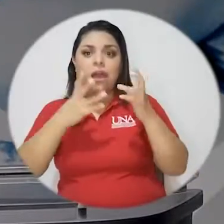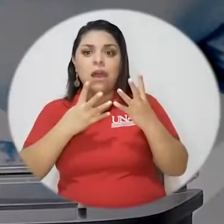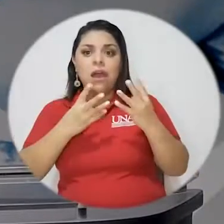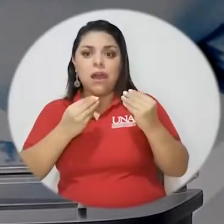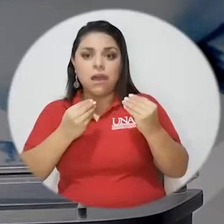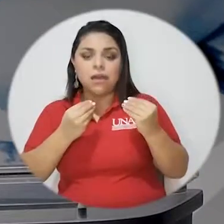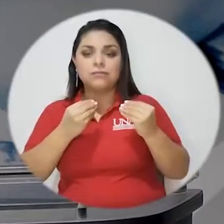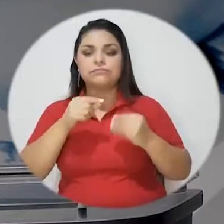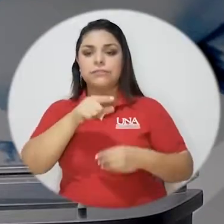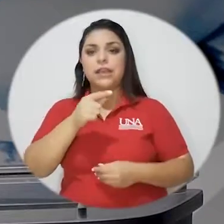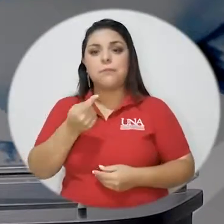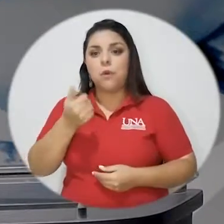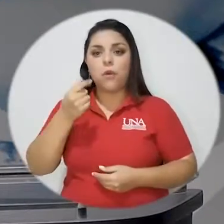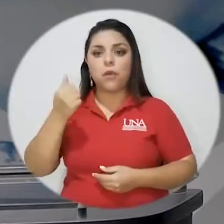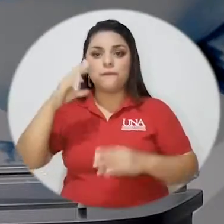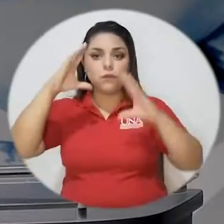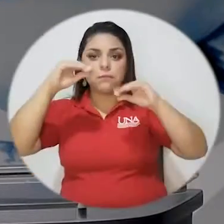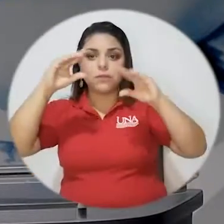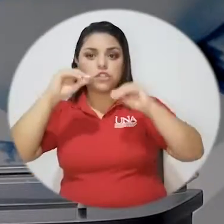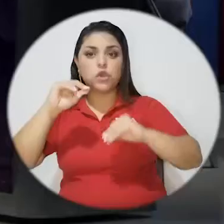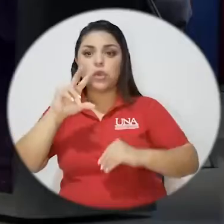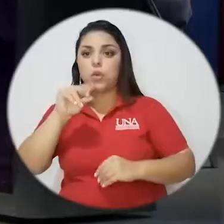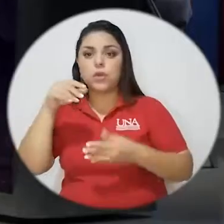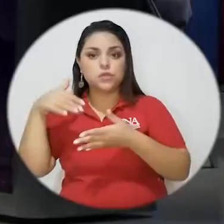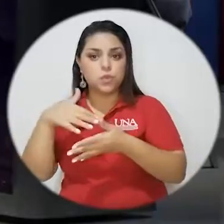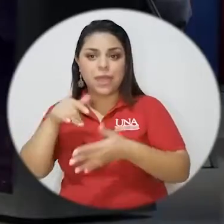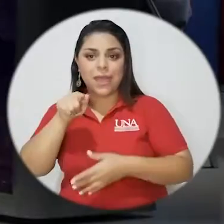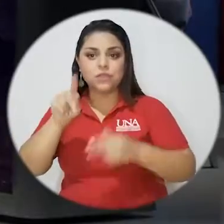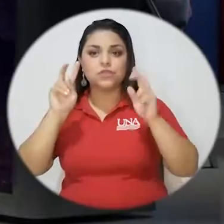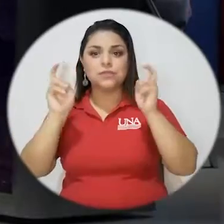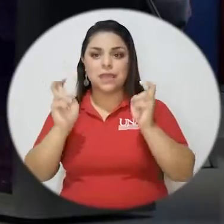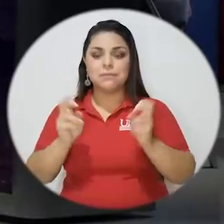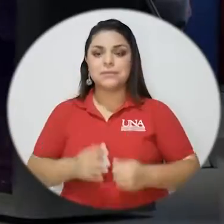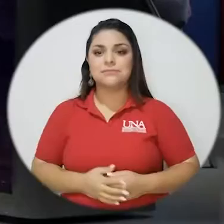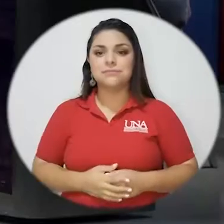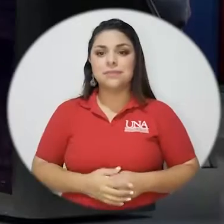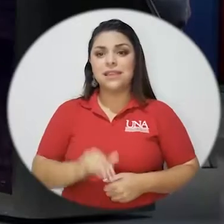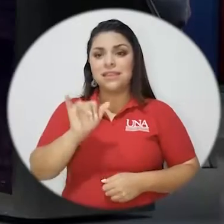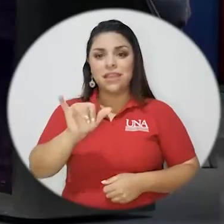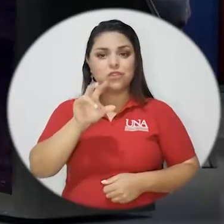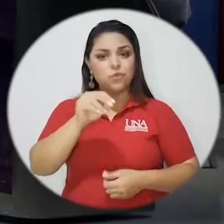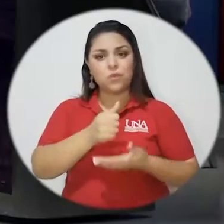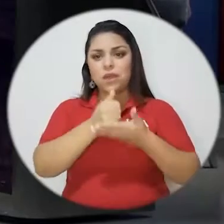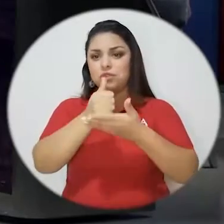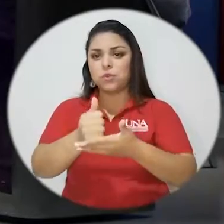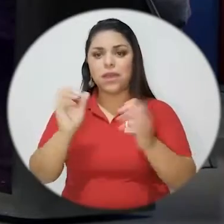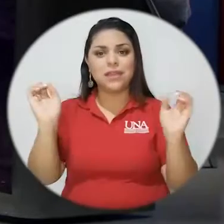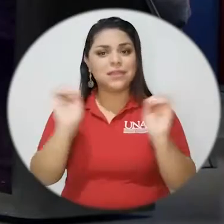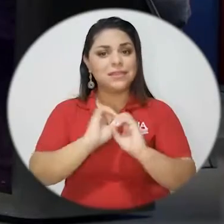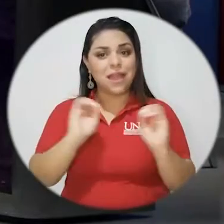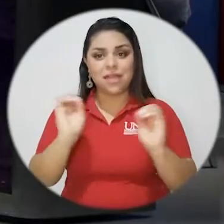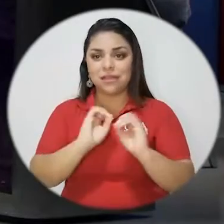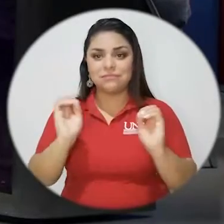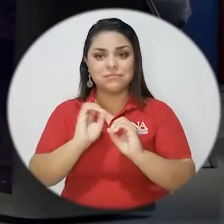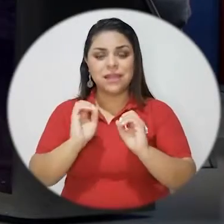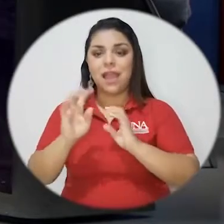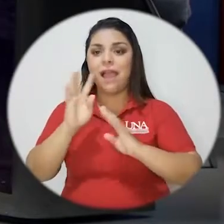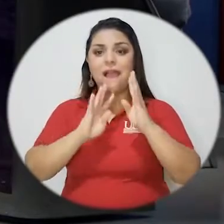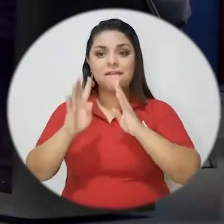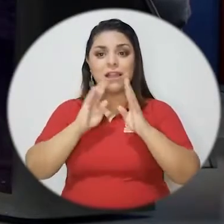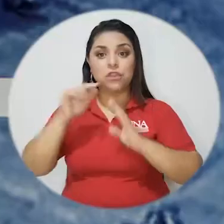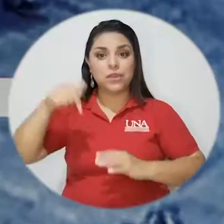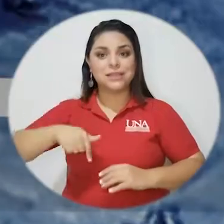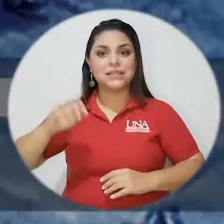temas. Entonces, Y no un poco el contribuye- papel es ese. No contribuye para nada en la atención de una situación de emergencia No, sanitaria como definitivamente que no. esta,